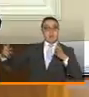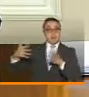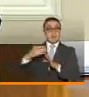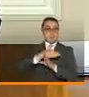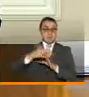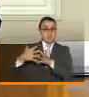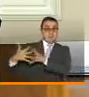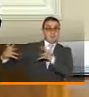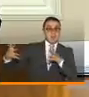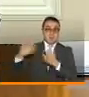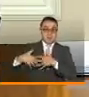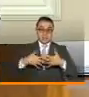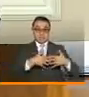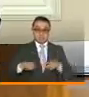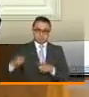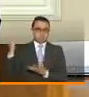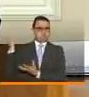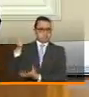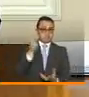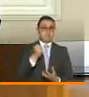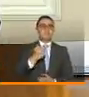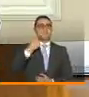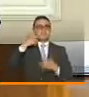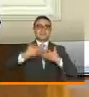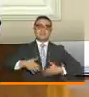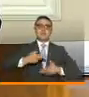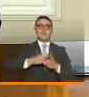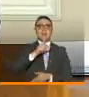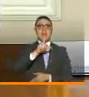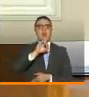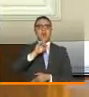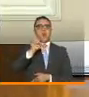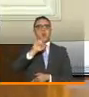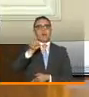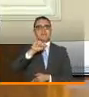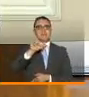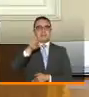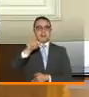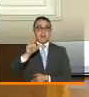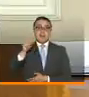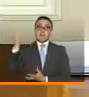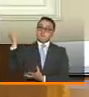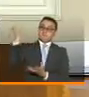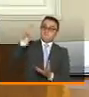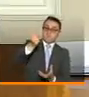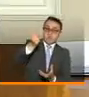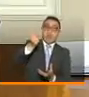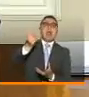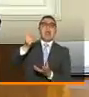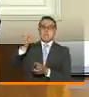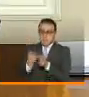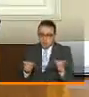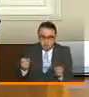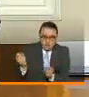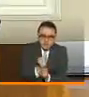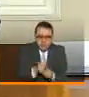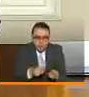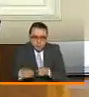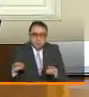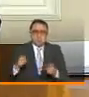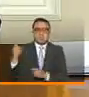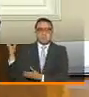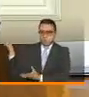Louisiana Farms. Ahí vemos cómo, gracias al PAEF, se subsidia 40 y 50% del salario mínimo legal mensual de